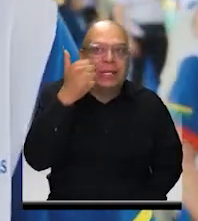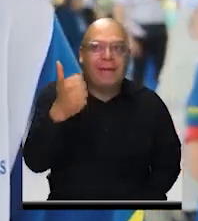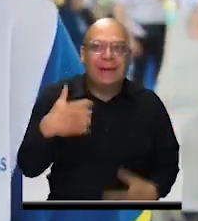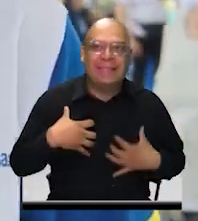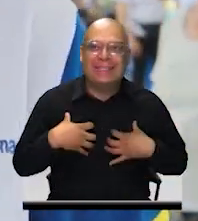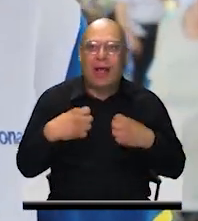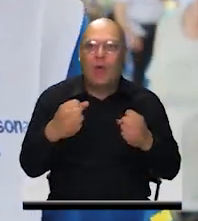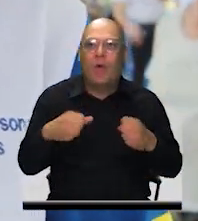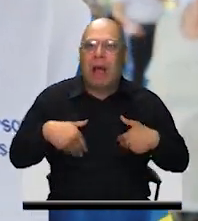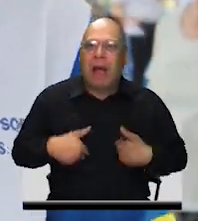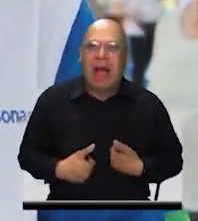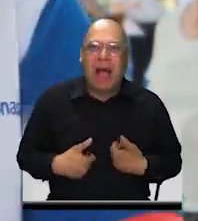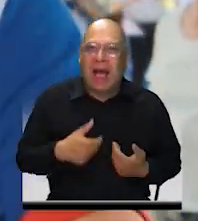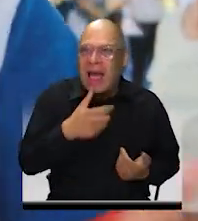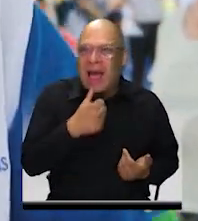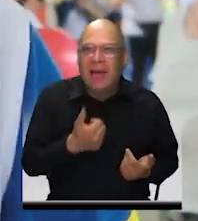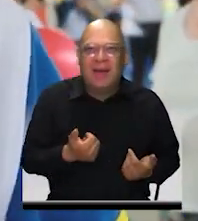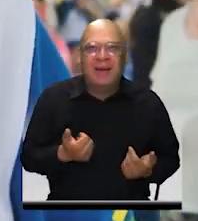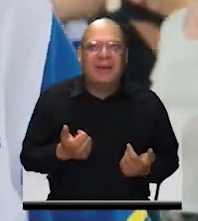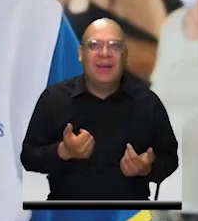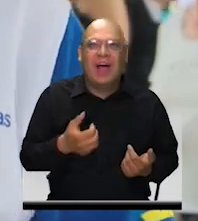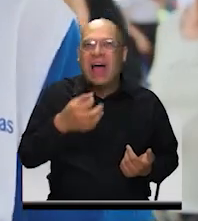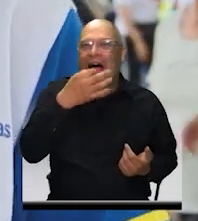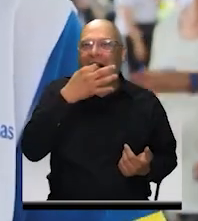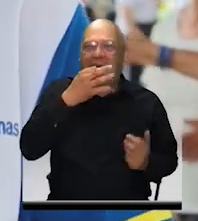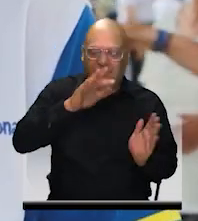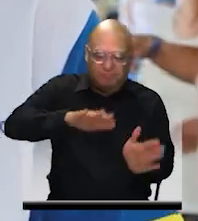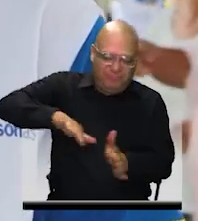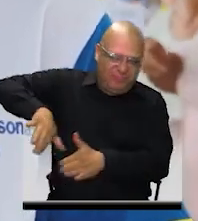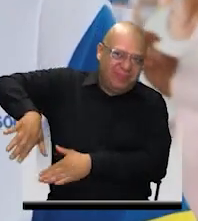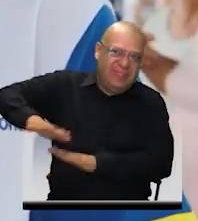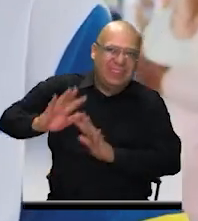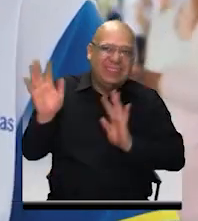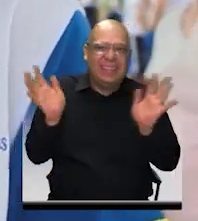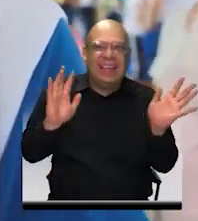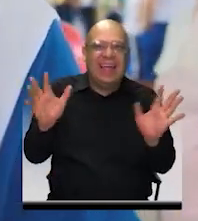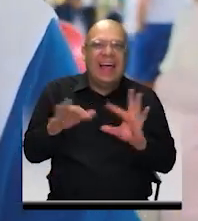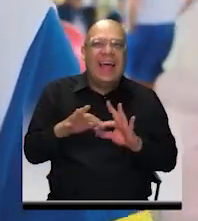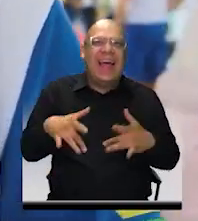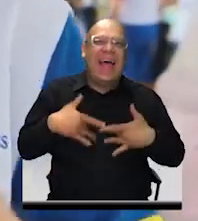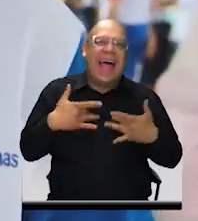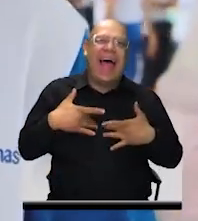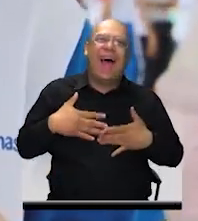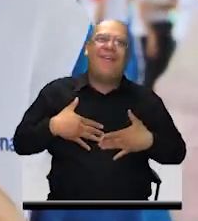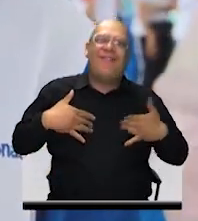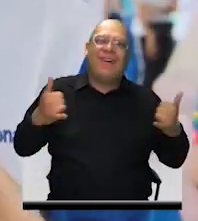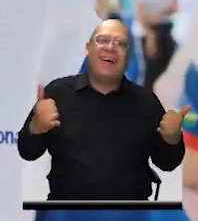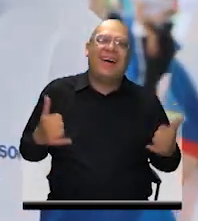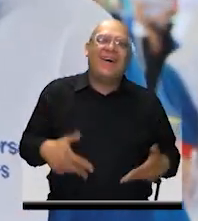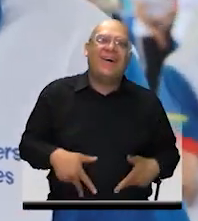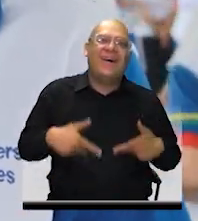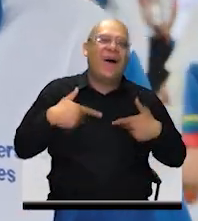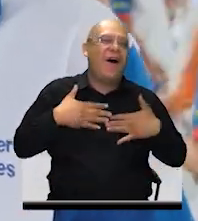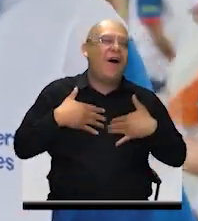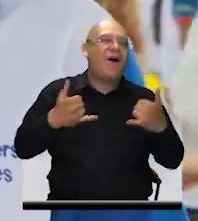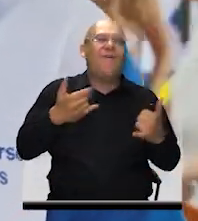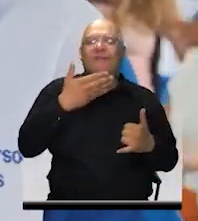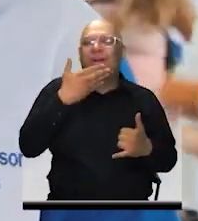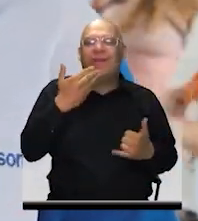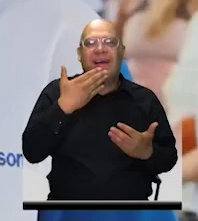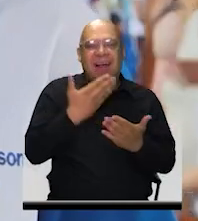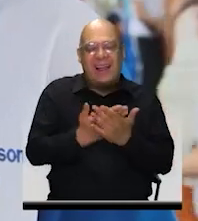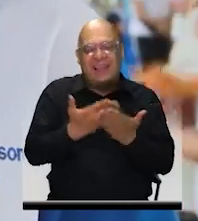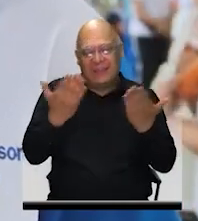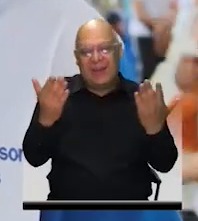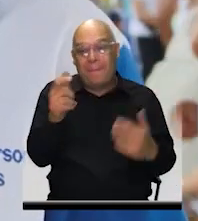ya no me canso. Ya la droga pasó a un lado prácticamente porque aquí me siento feliz. Es lo mejor que nos pudo haber pasado. Por eso